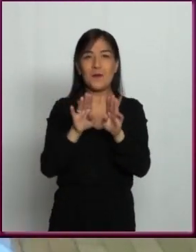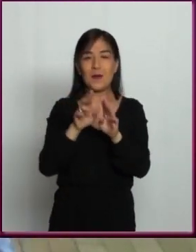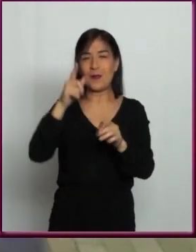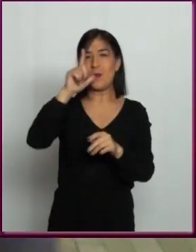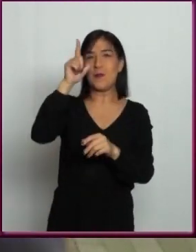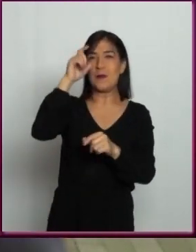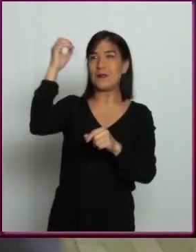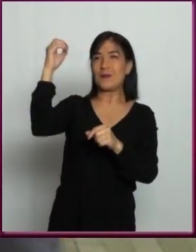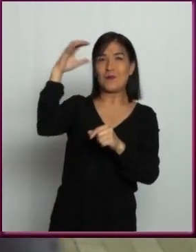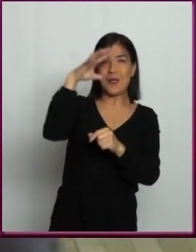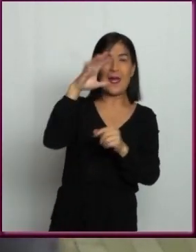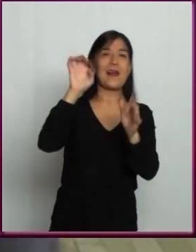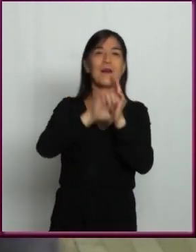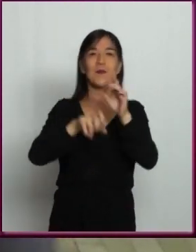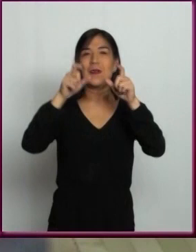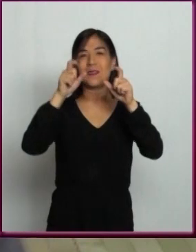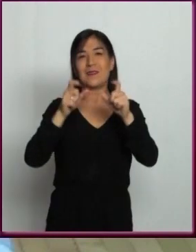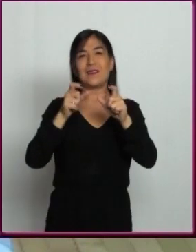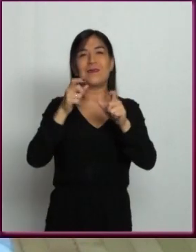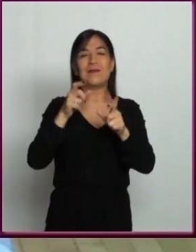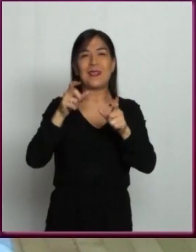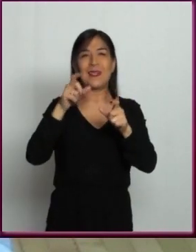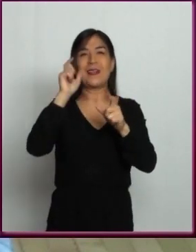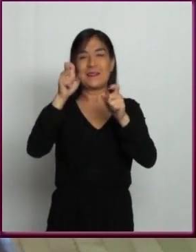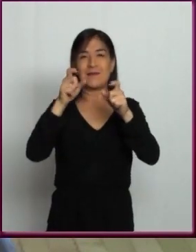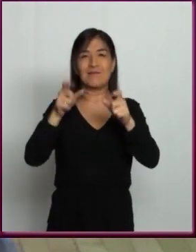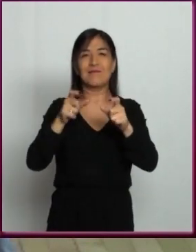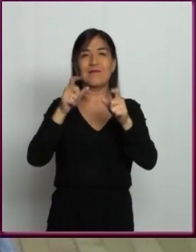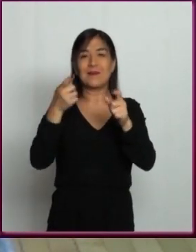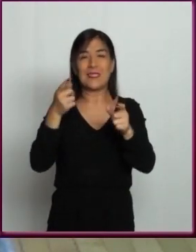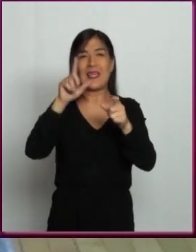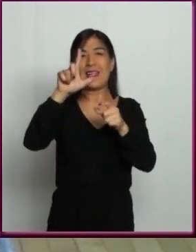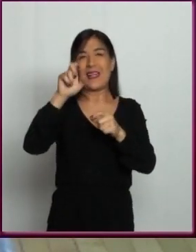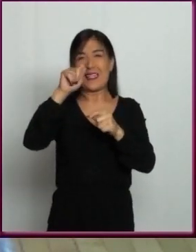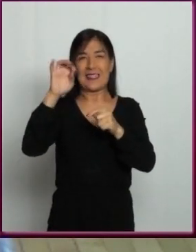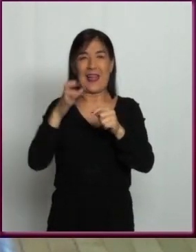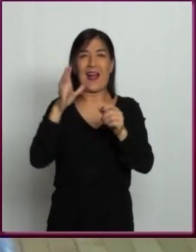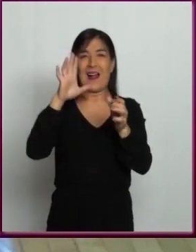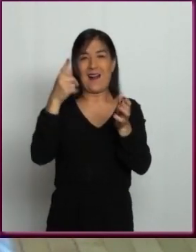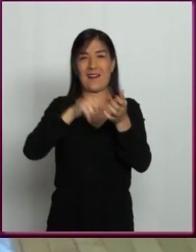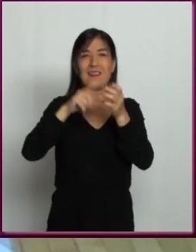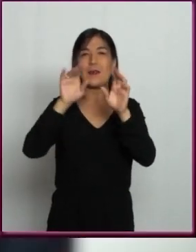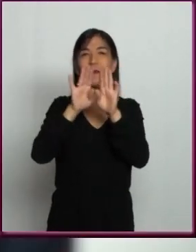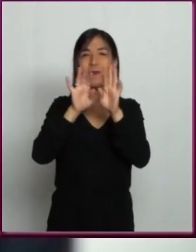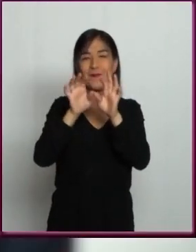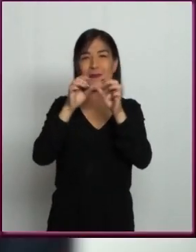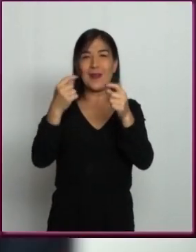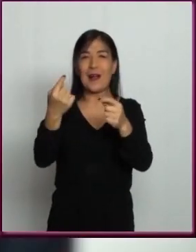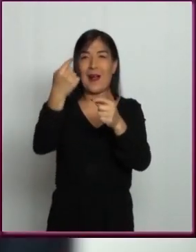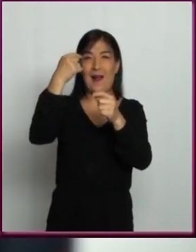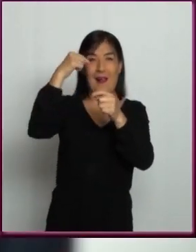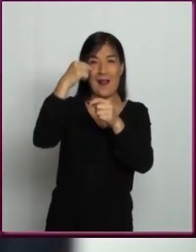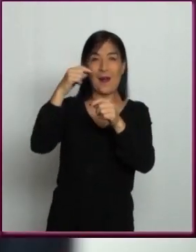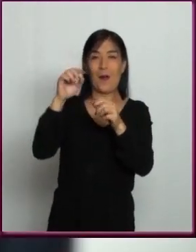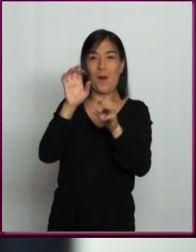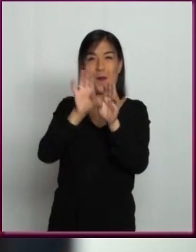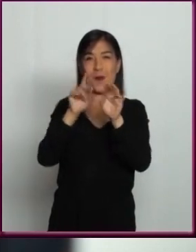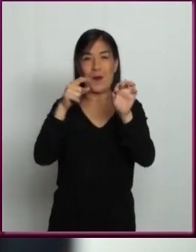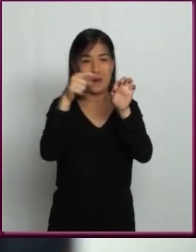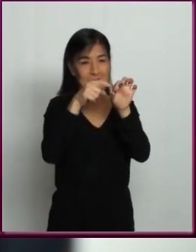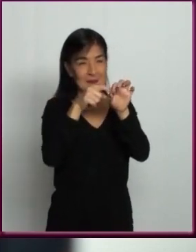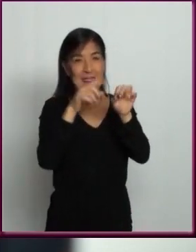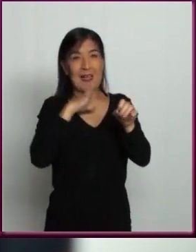menos luz. Los lentes que tenemos en el ojo se mueven, son lentes suavecitos. La cámara tiene lentes duros